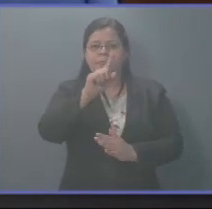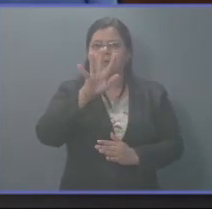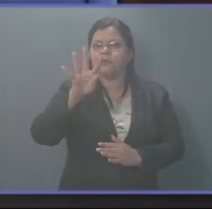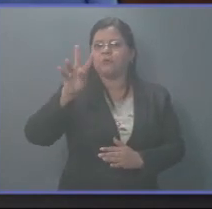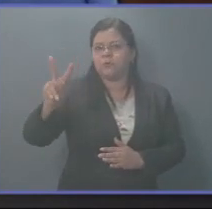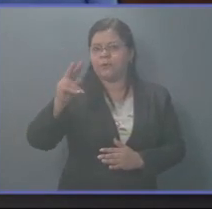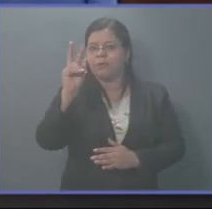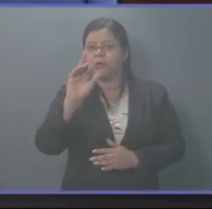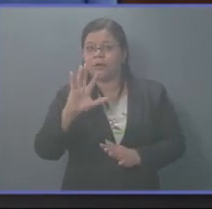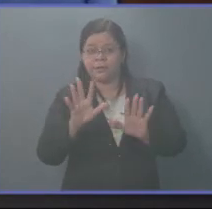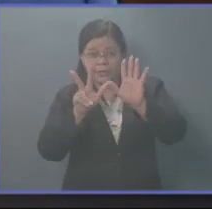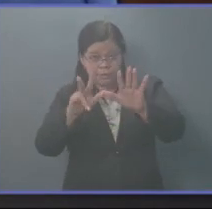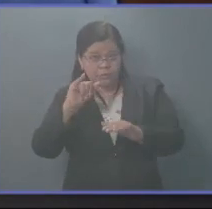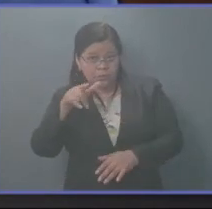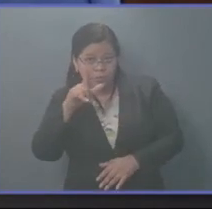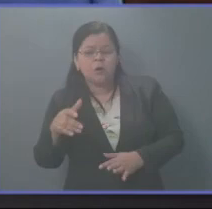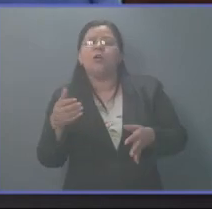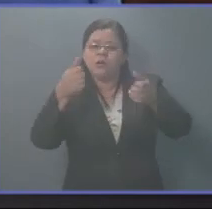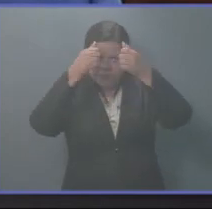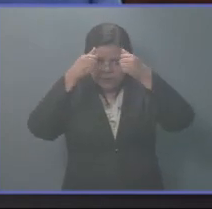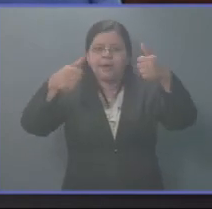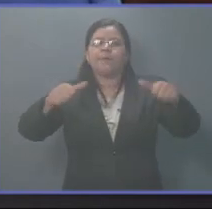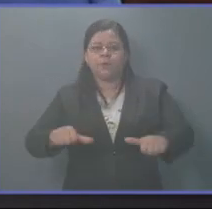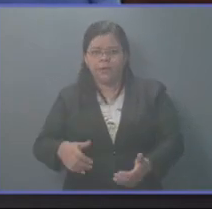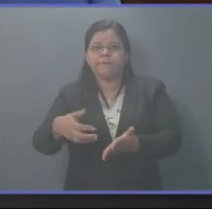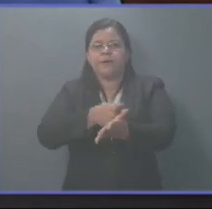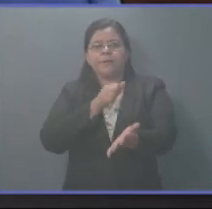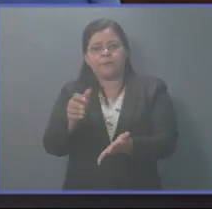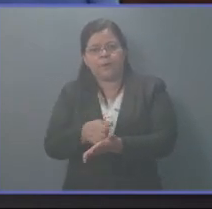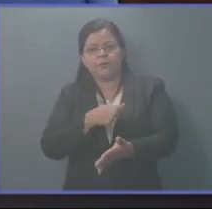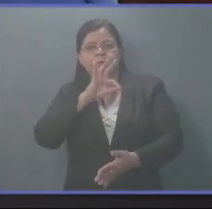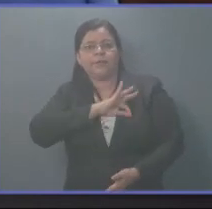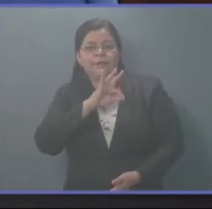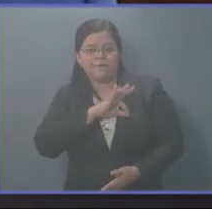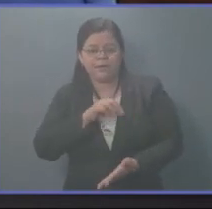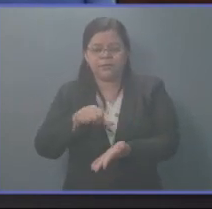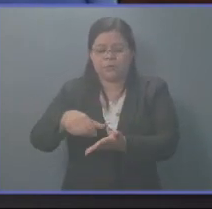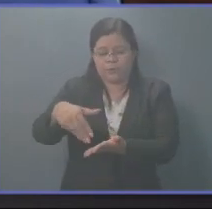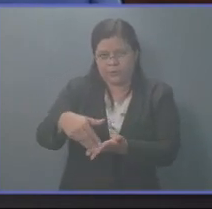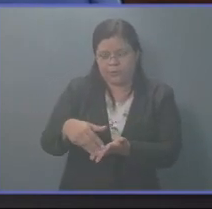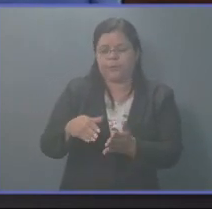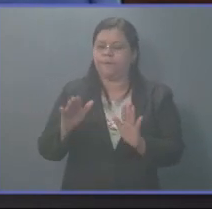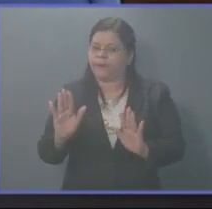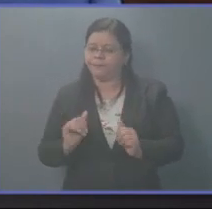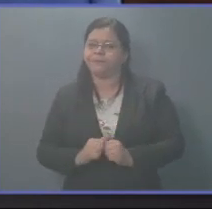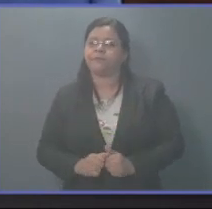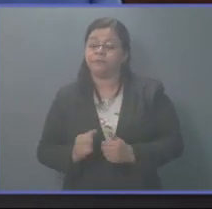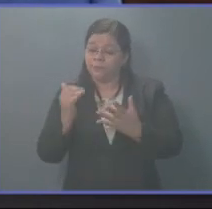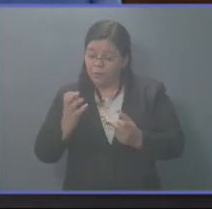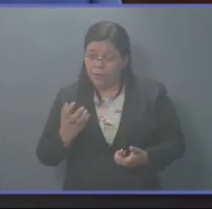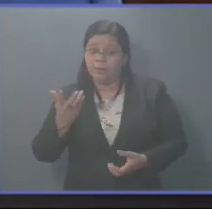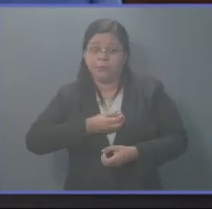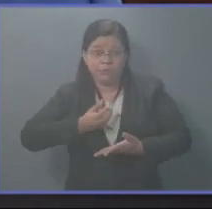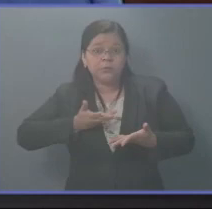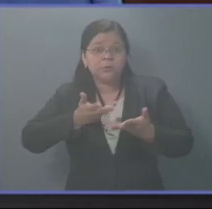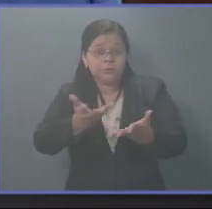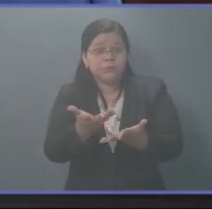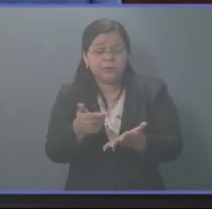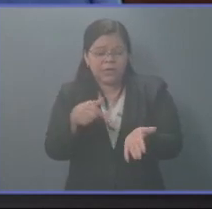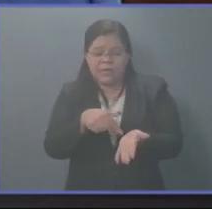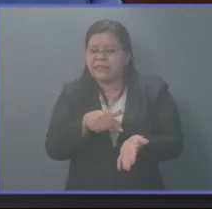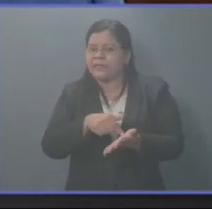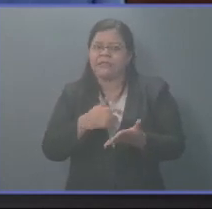fecha 18 de julio del mismo año, se aprobó la tarifa de arbitrios a favor de dicha municipalidad. Se hace notar que la tarifa ha